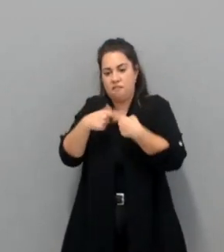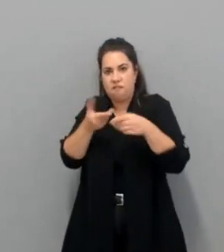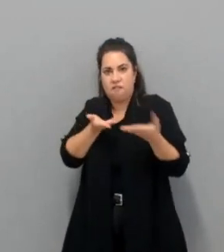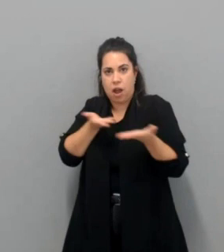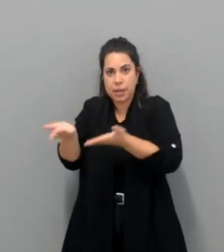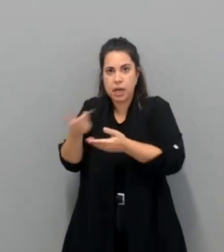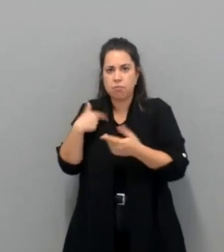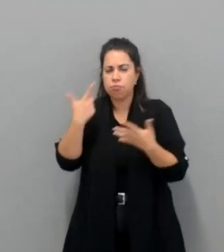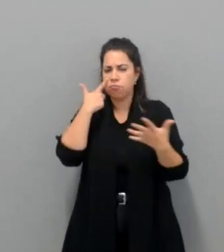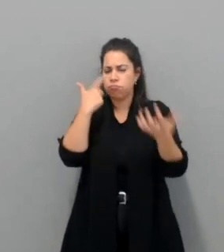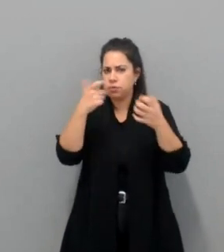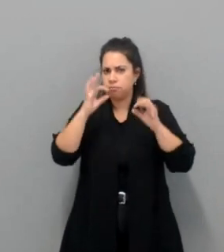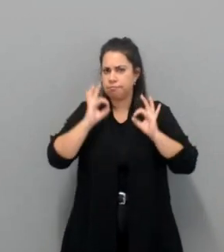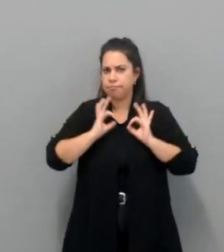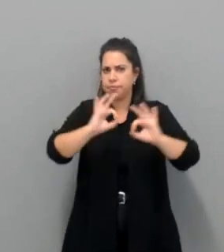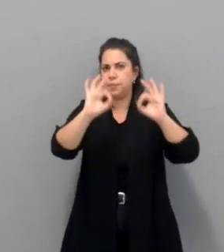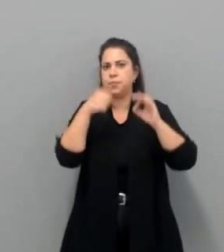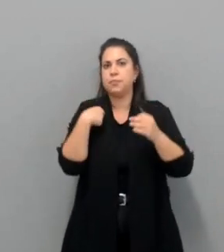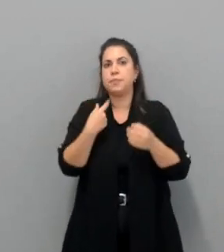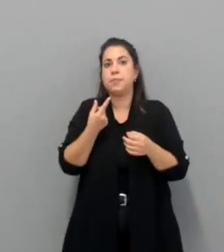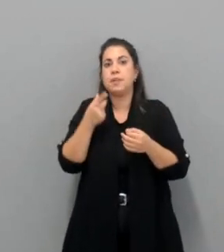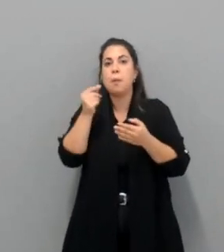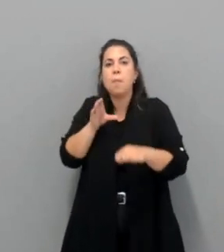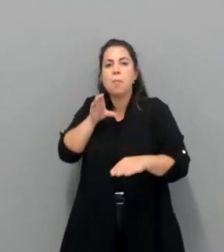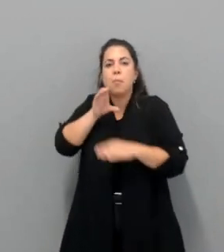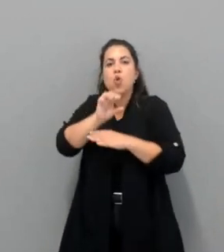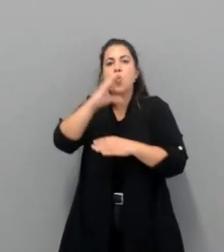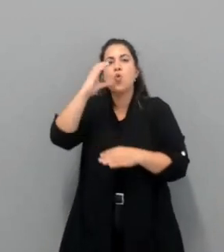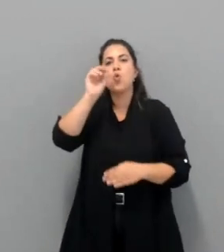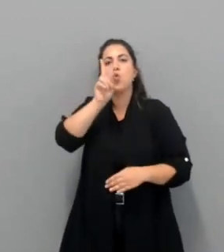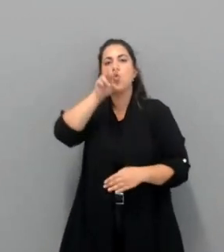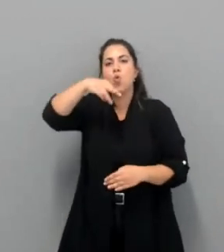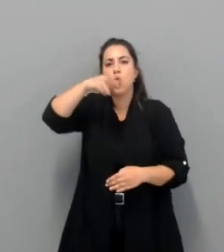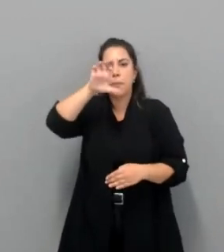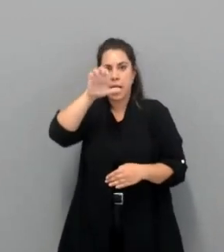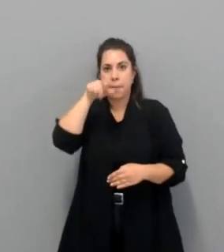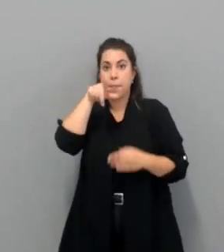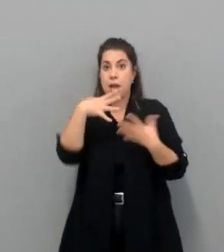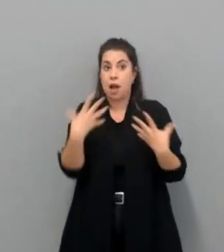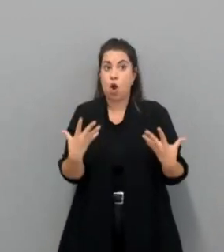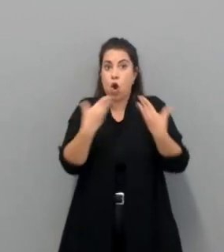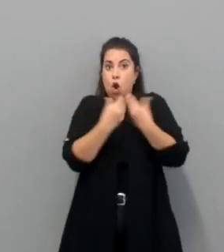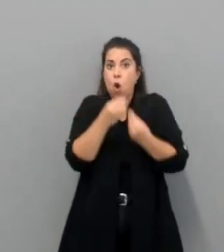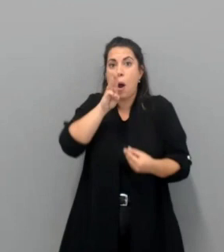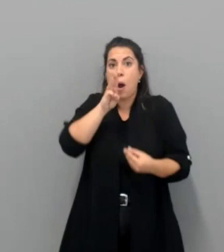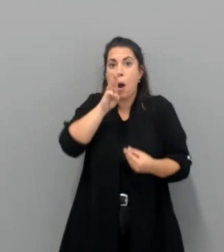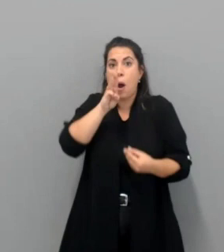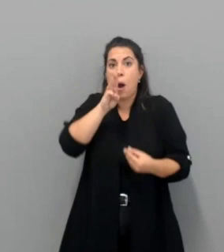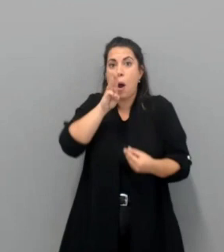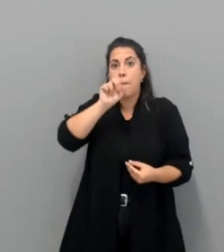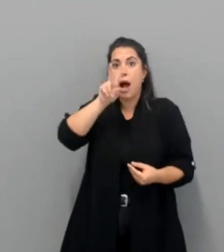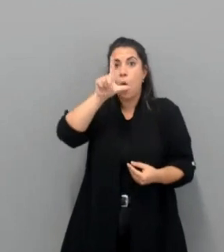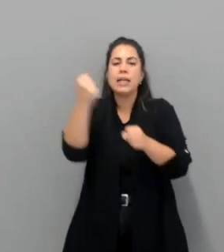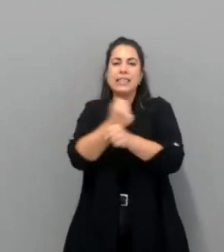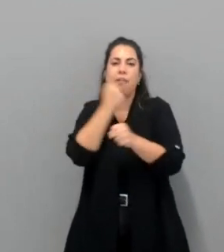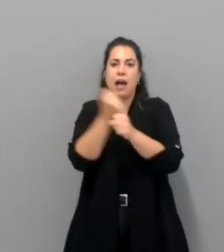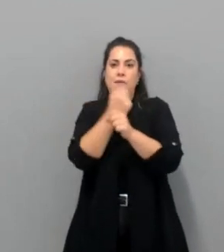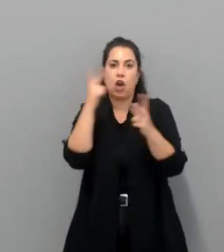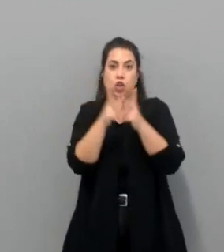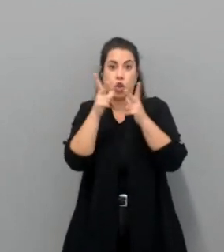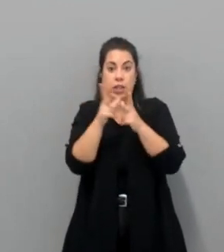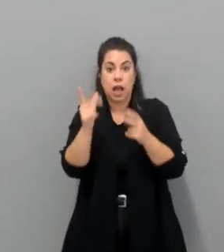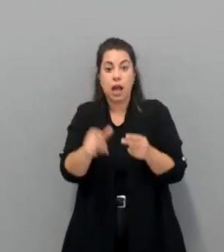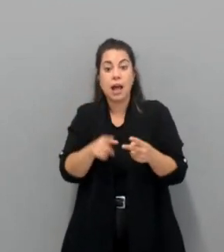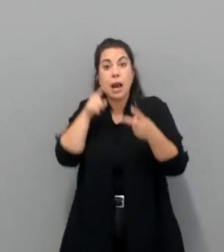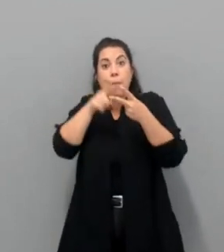forma particular la prestación CUME. Lo hará acompañada de Paula Gándara, trabajadora social de